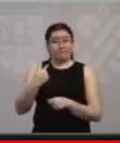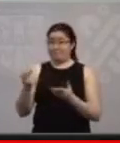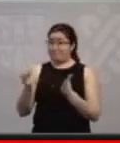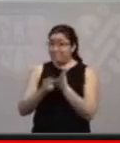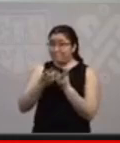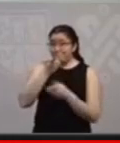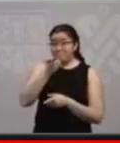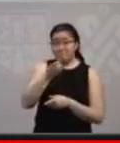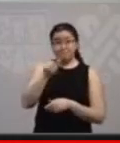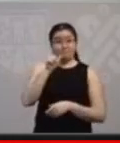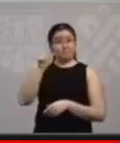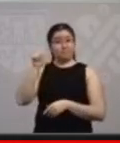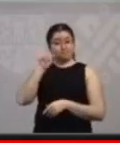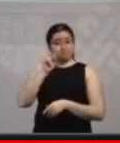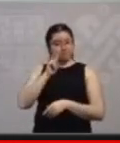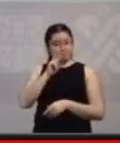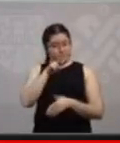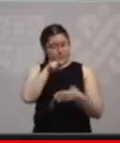el día de ayer